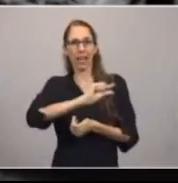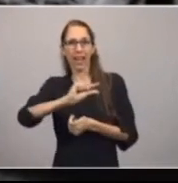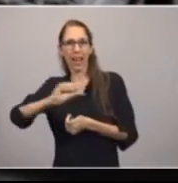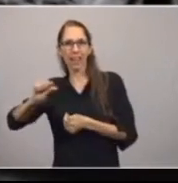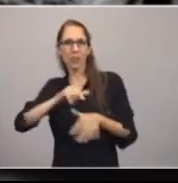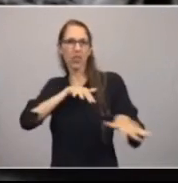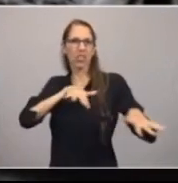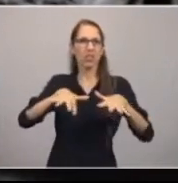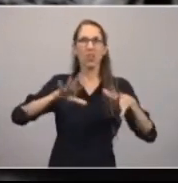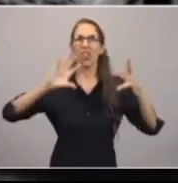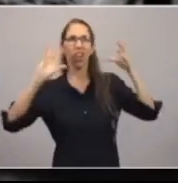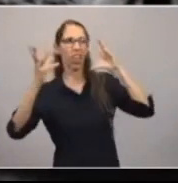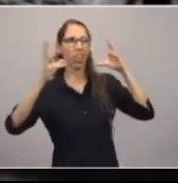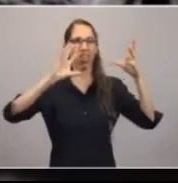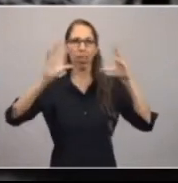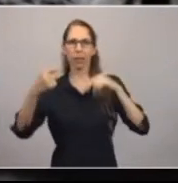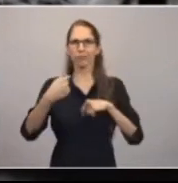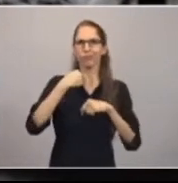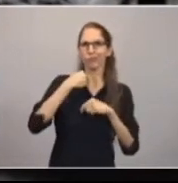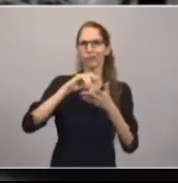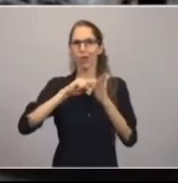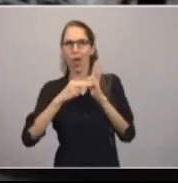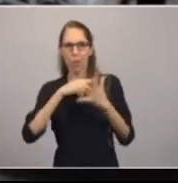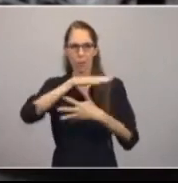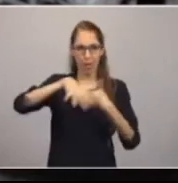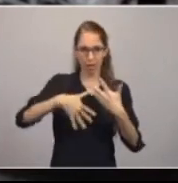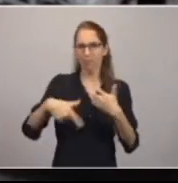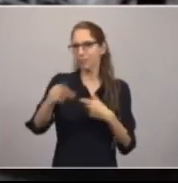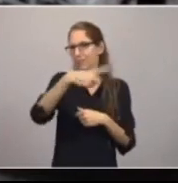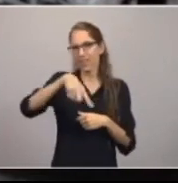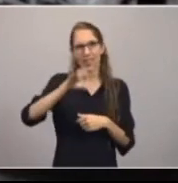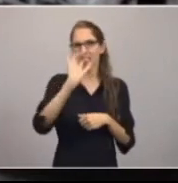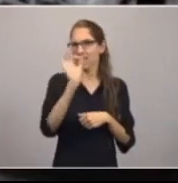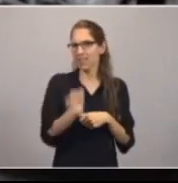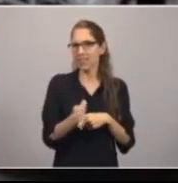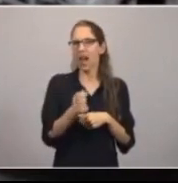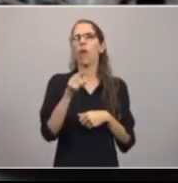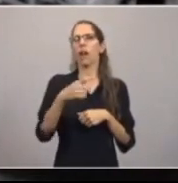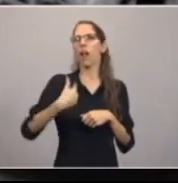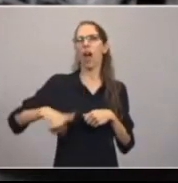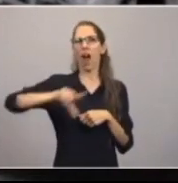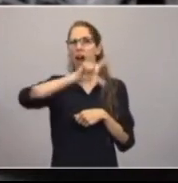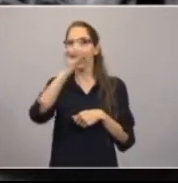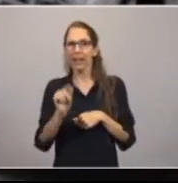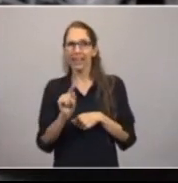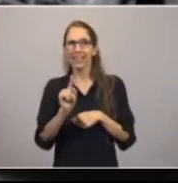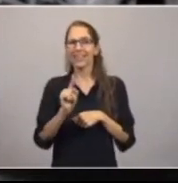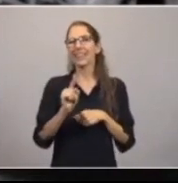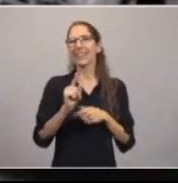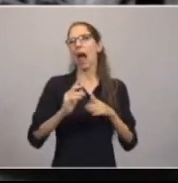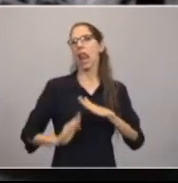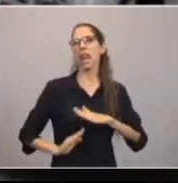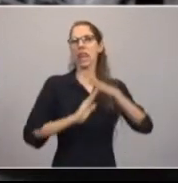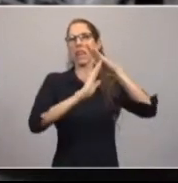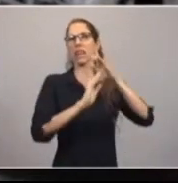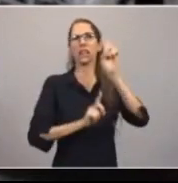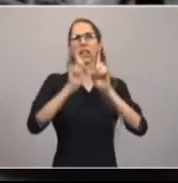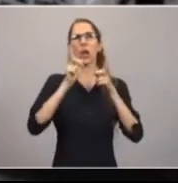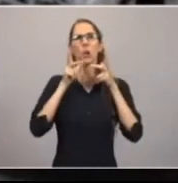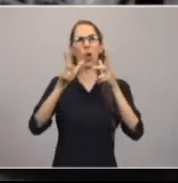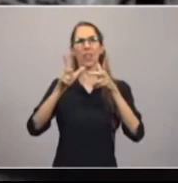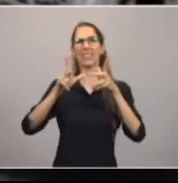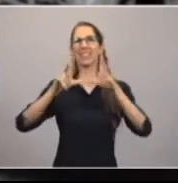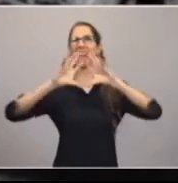altas esferas de la Argentina gente que niega el cambio climático, ¿no? Y